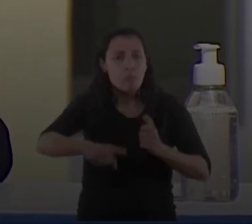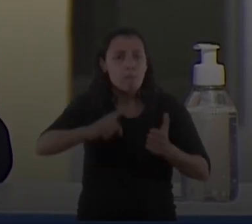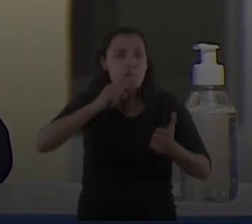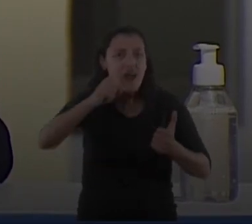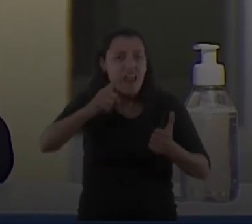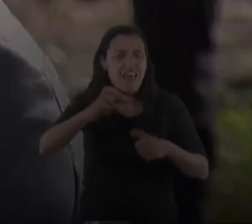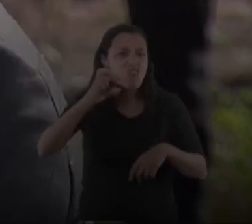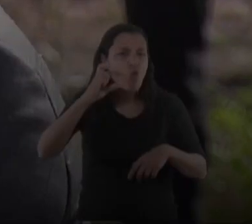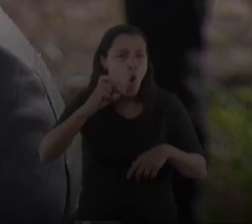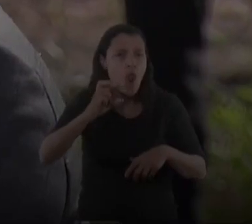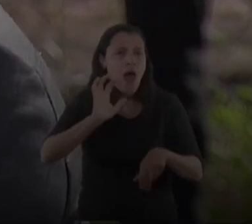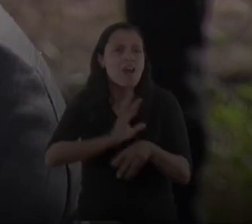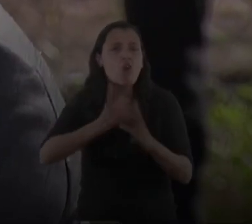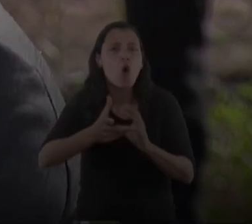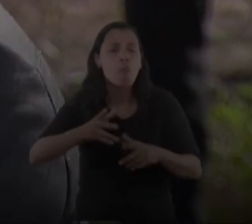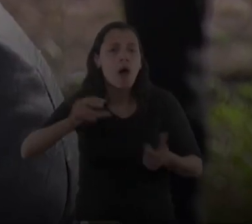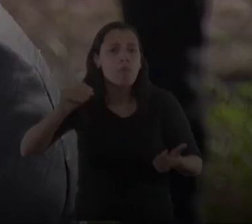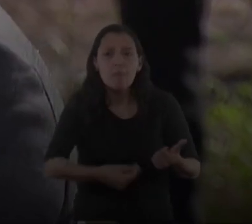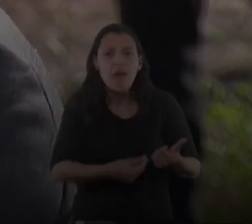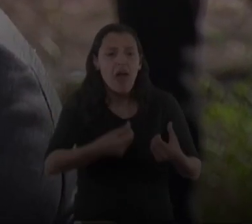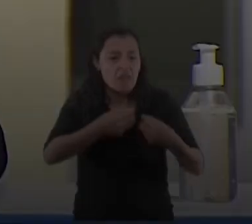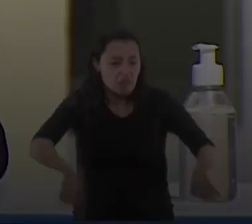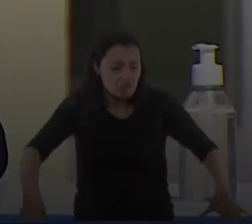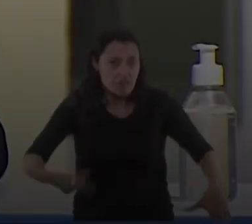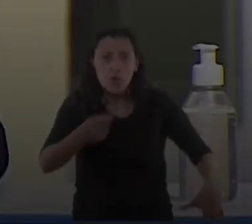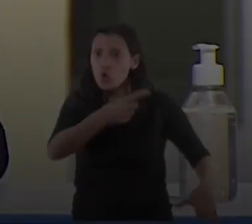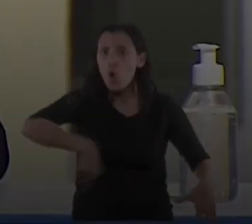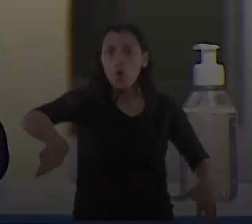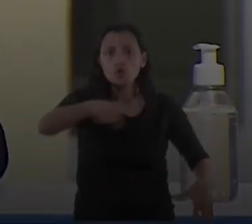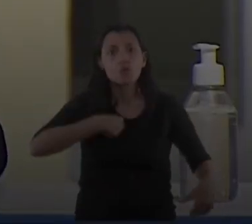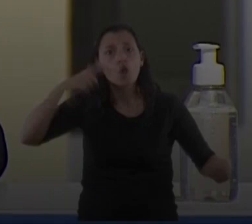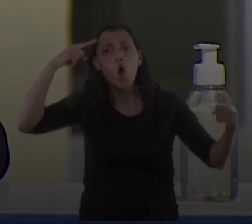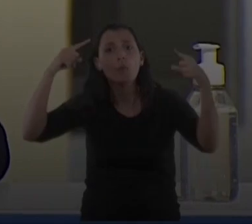dólares. Nosotros apostamos a vos y a